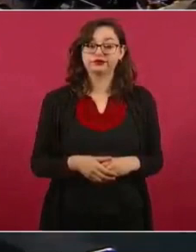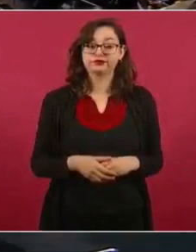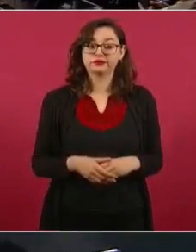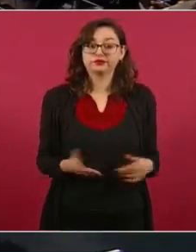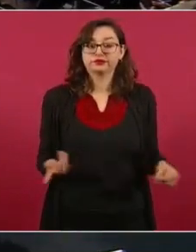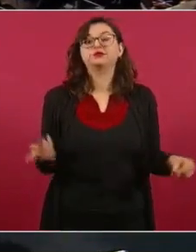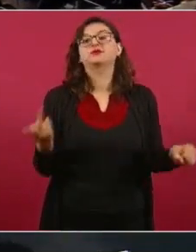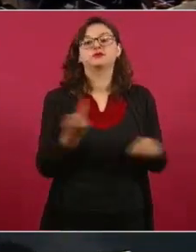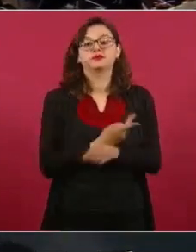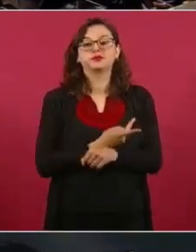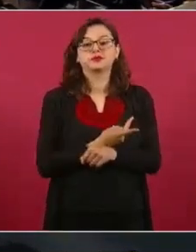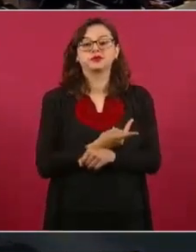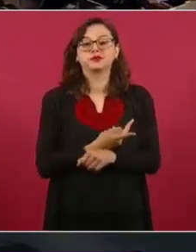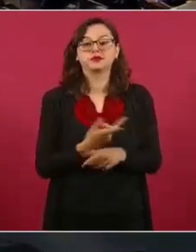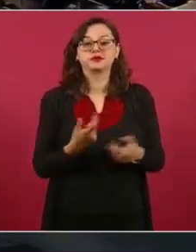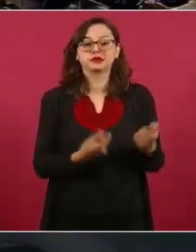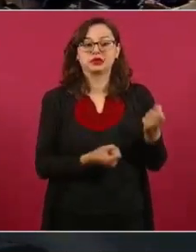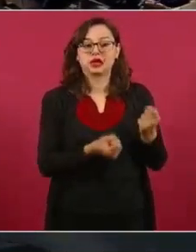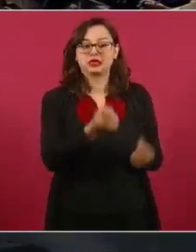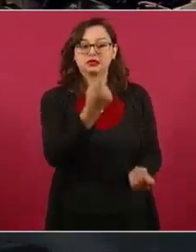no se pueden estar exponiendo tanto,